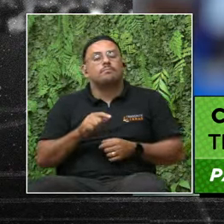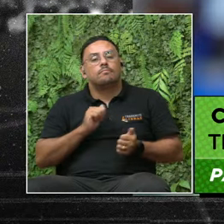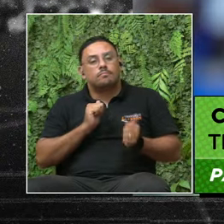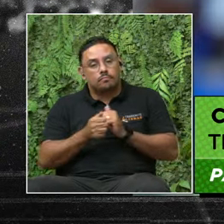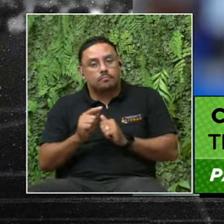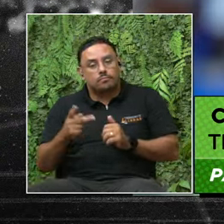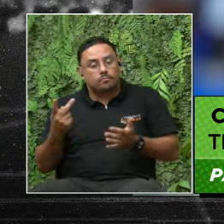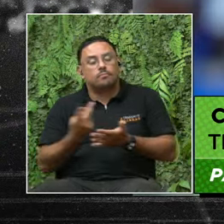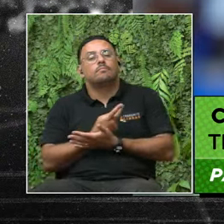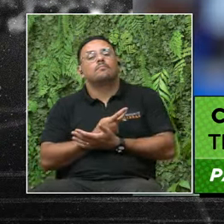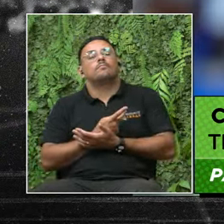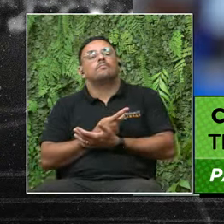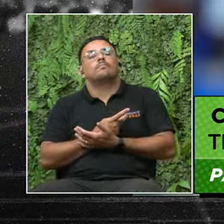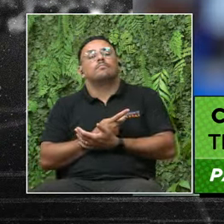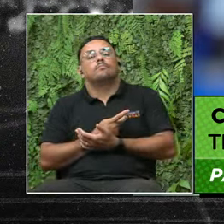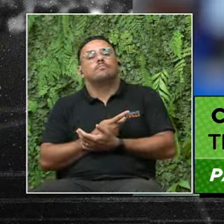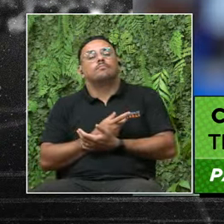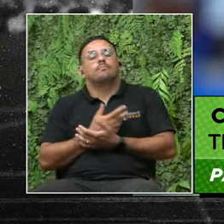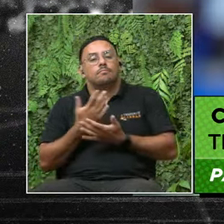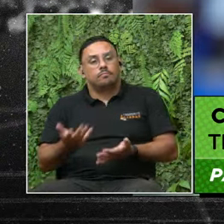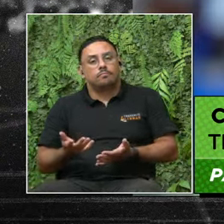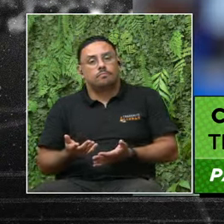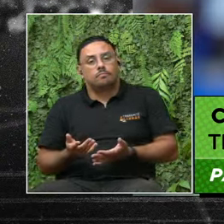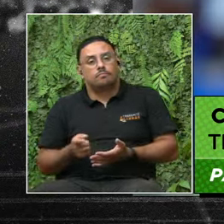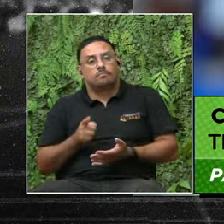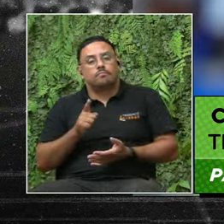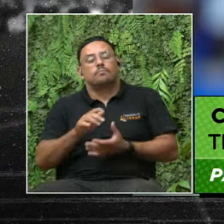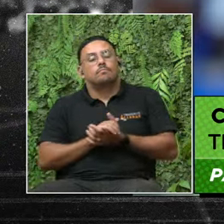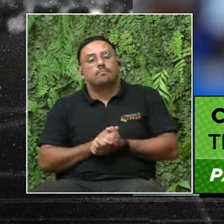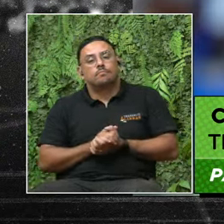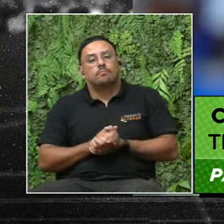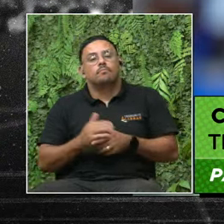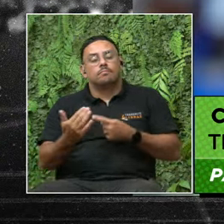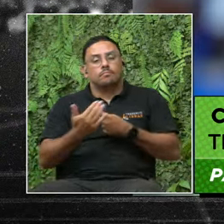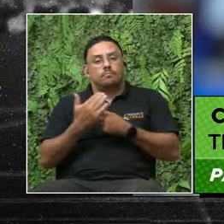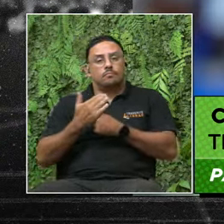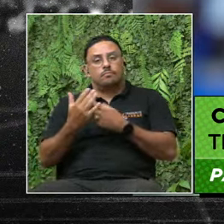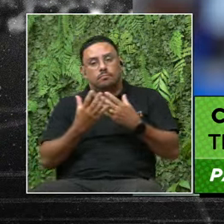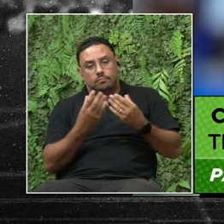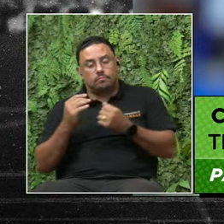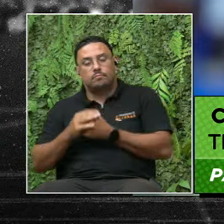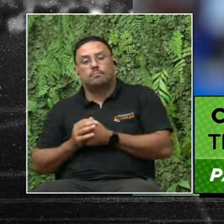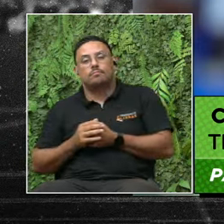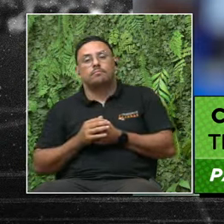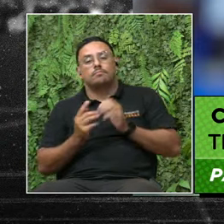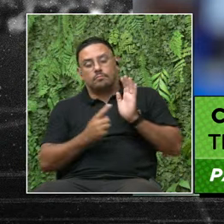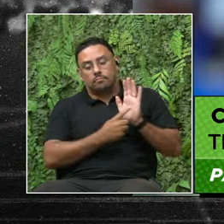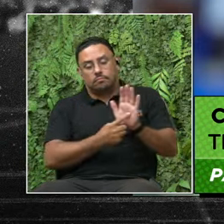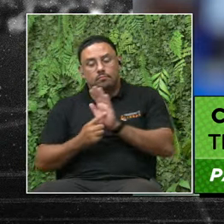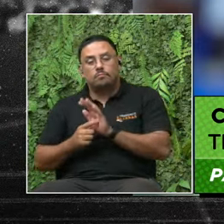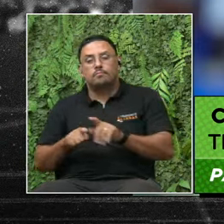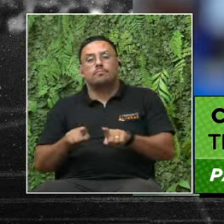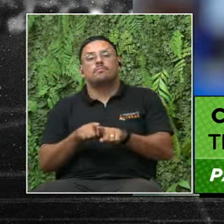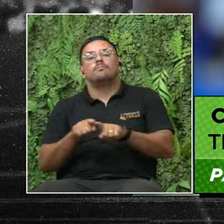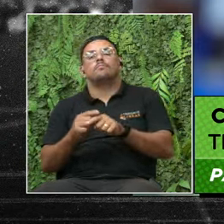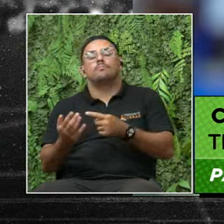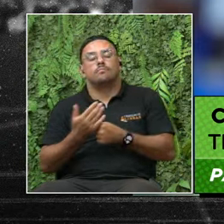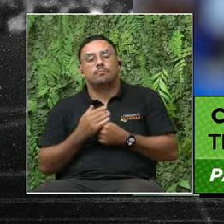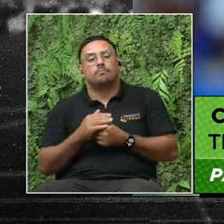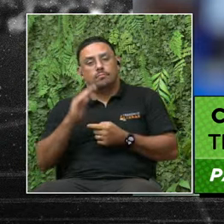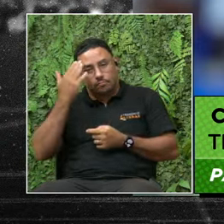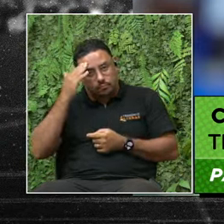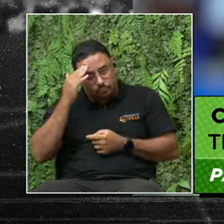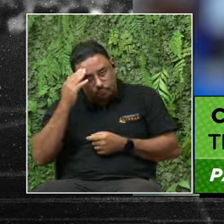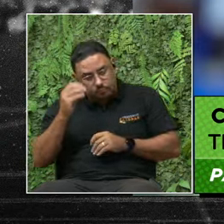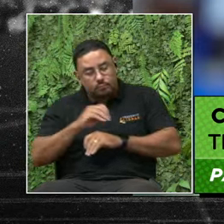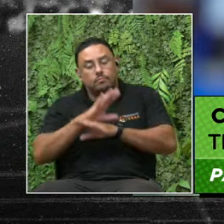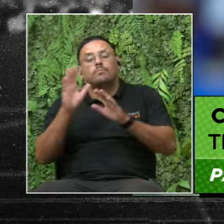Digo Que Va acontecer suceda Entonces no auda La imag Y nos aao lapri